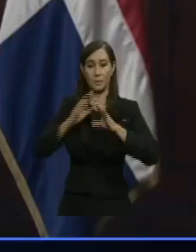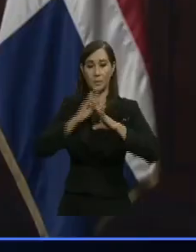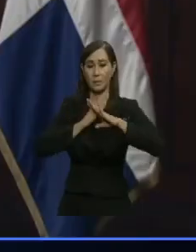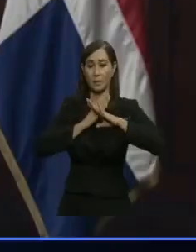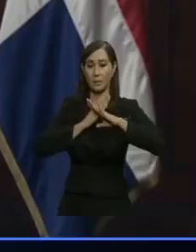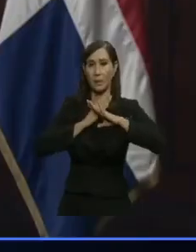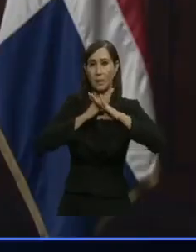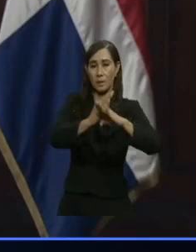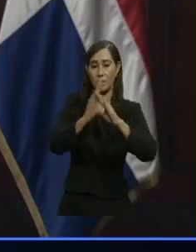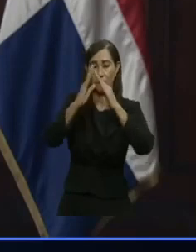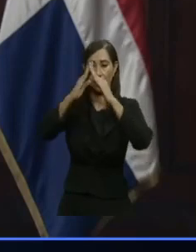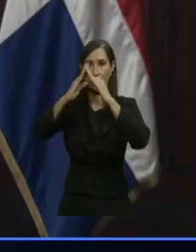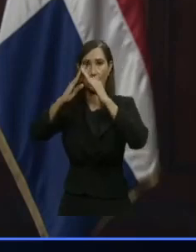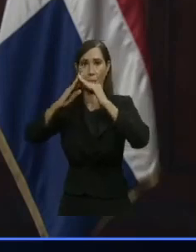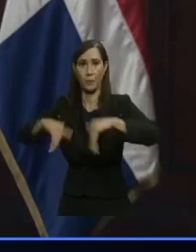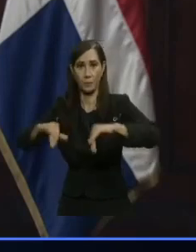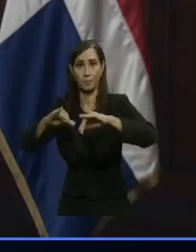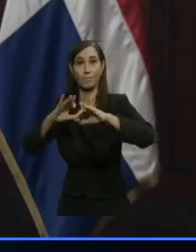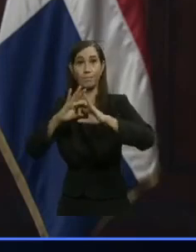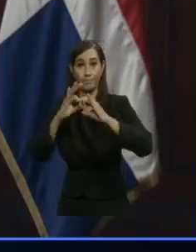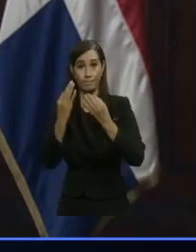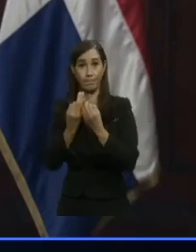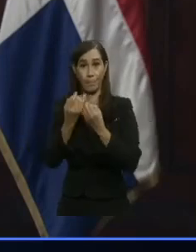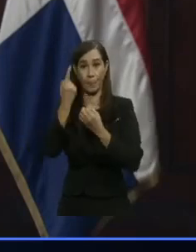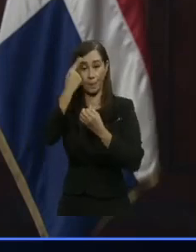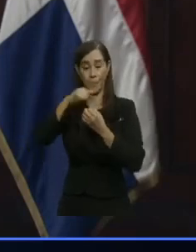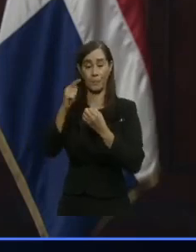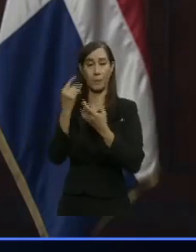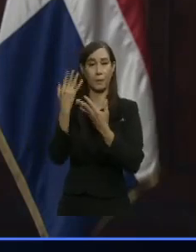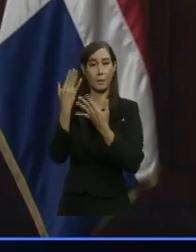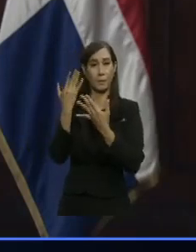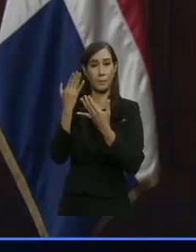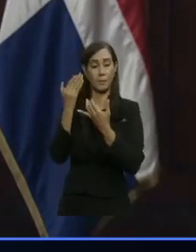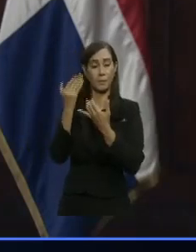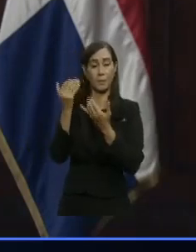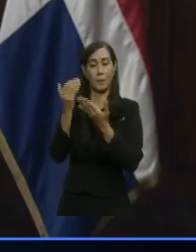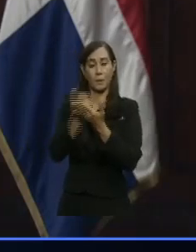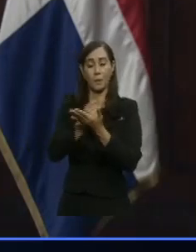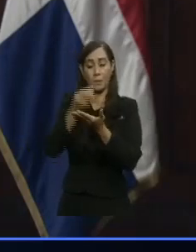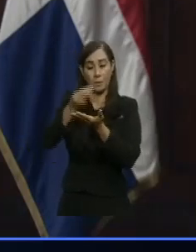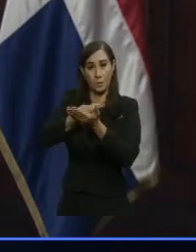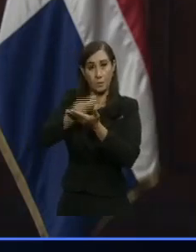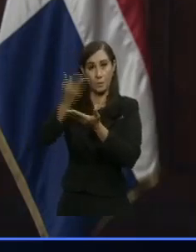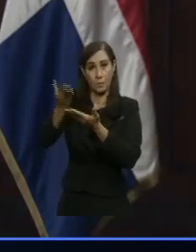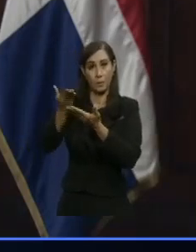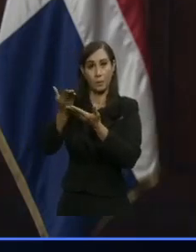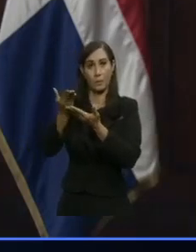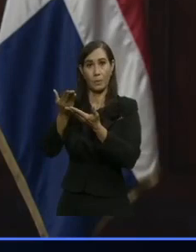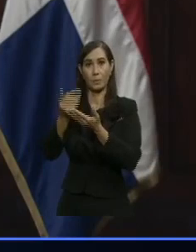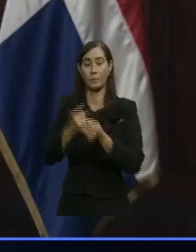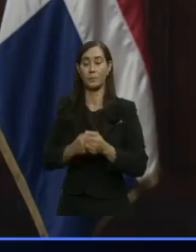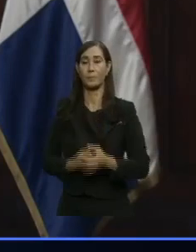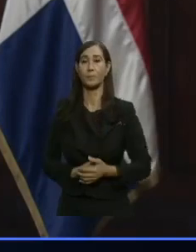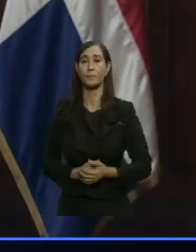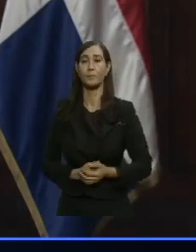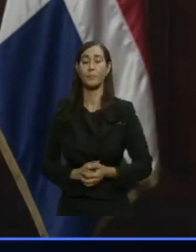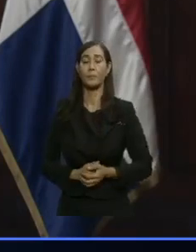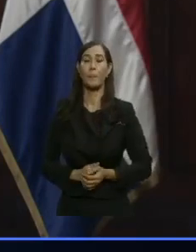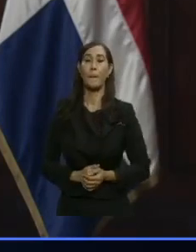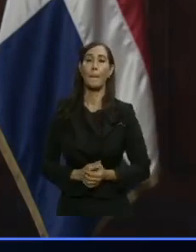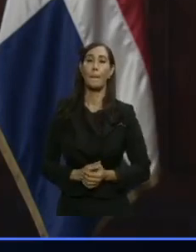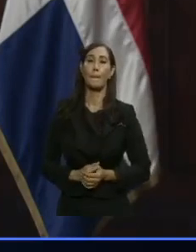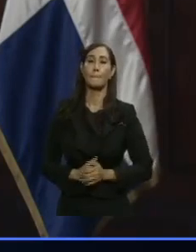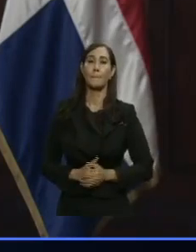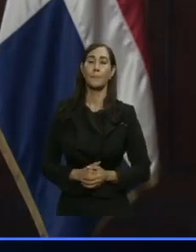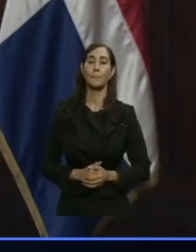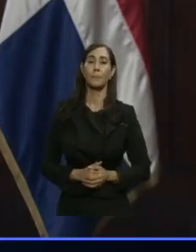social también ya tiene que ir al pueblo es esa esa parte que la gente no la ve que no la que no está cerca no